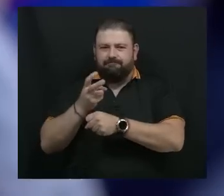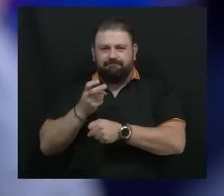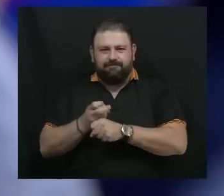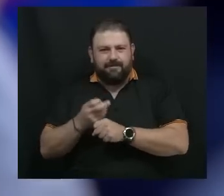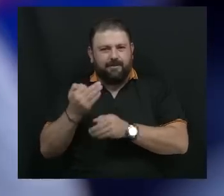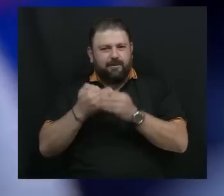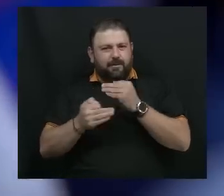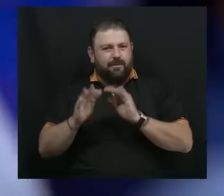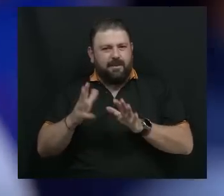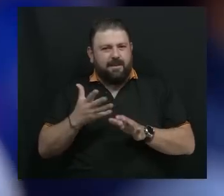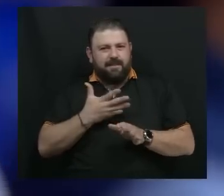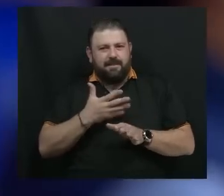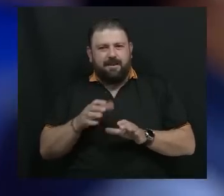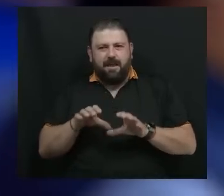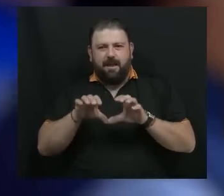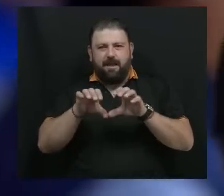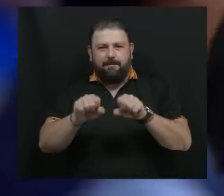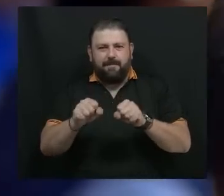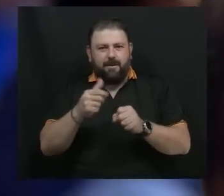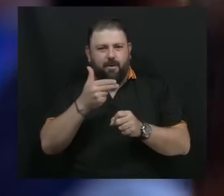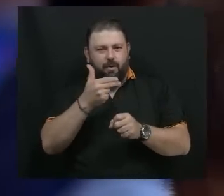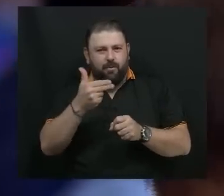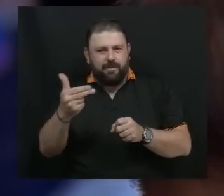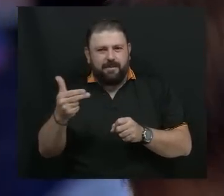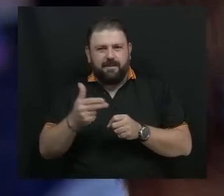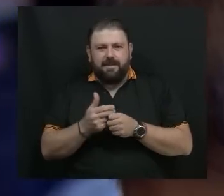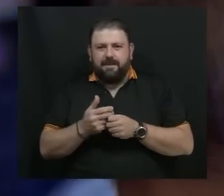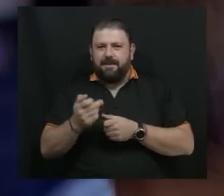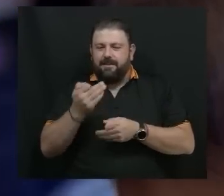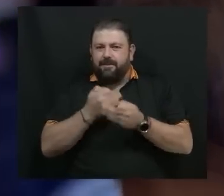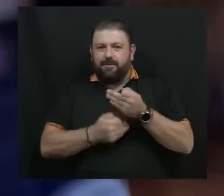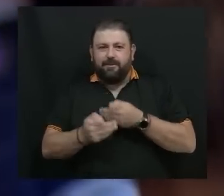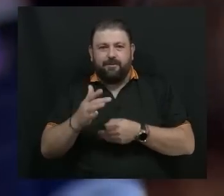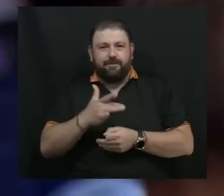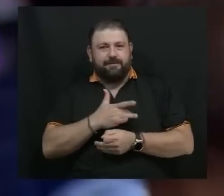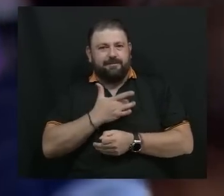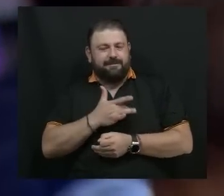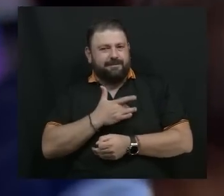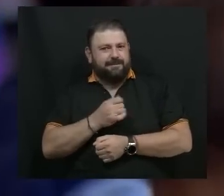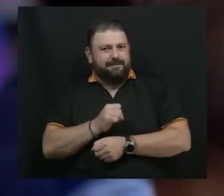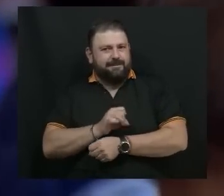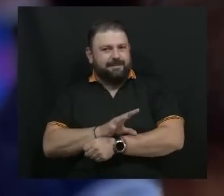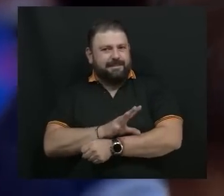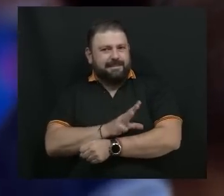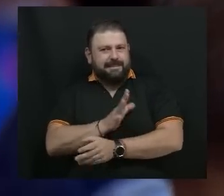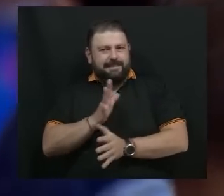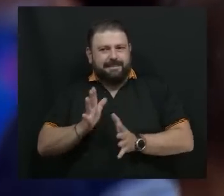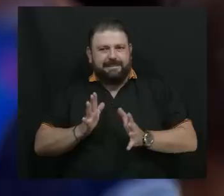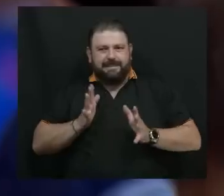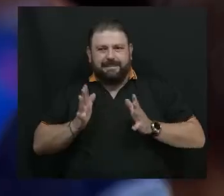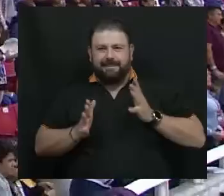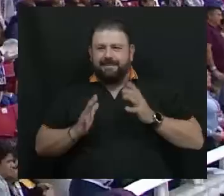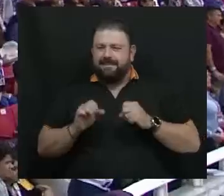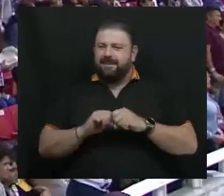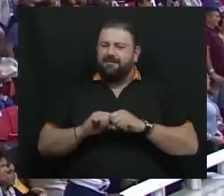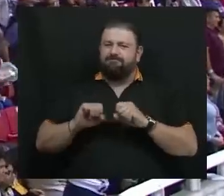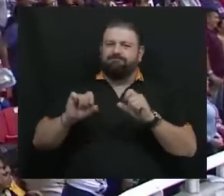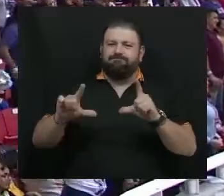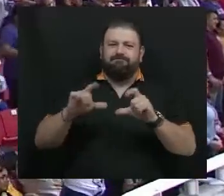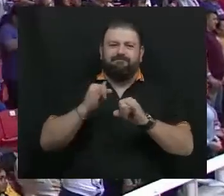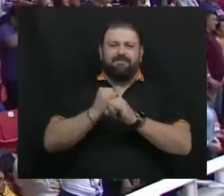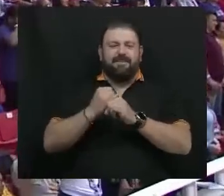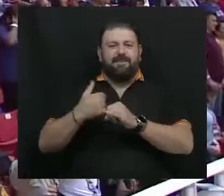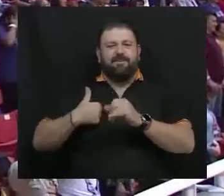reserva de hotel, del tiquete de avión. Te emocionas, le tomas fotos, la subes a tus redes. Ya me voy para Grecia y